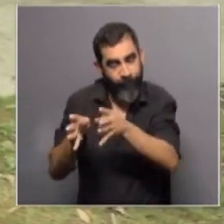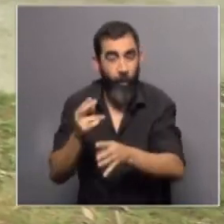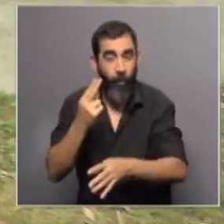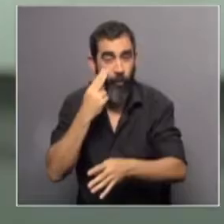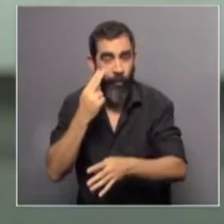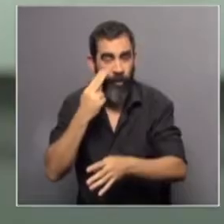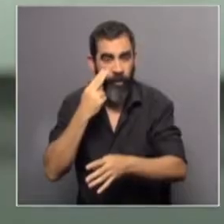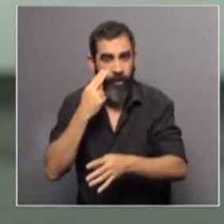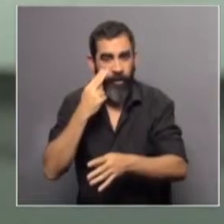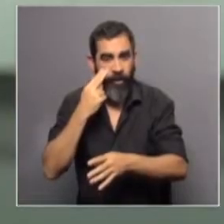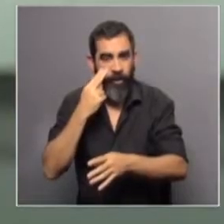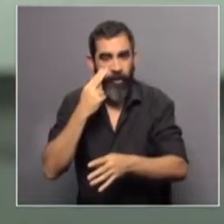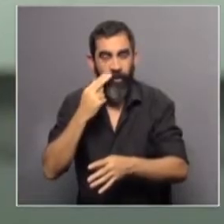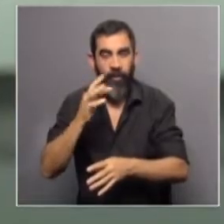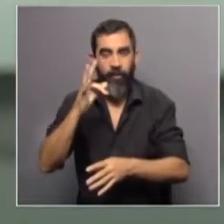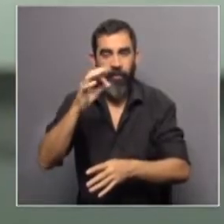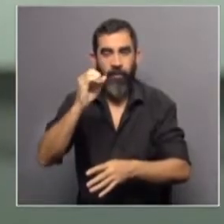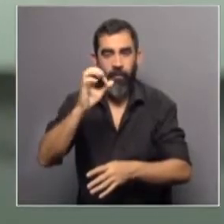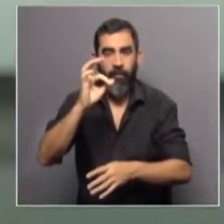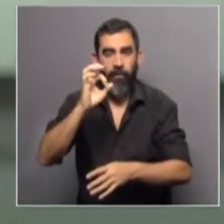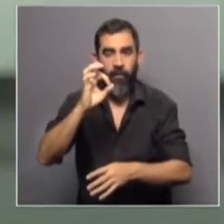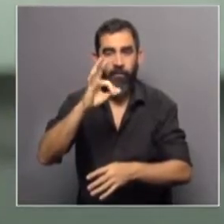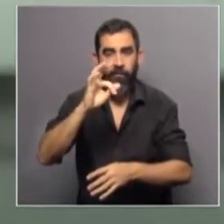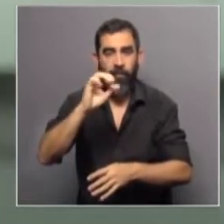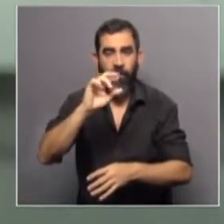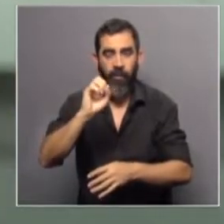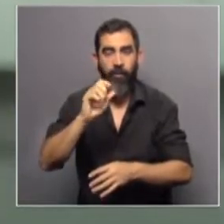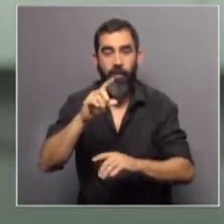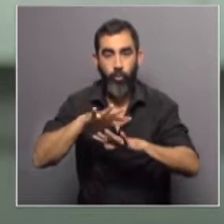del movimiento de fósforo del suelo al agua.